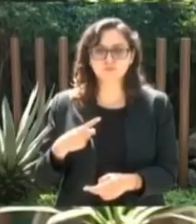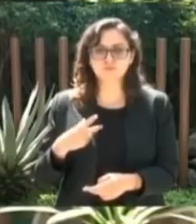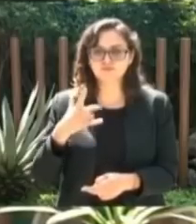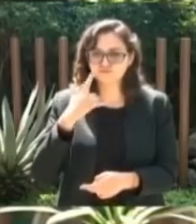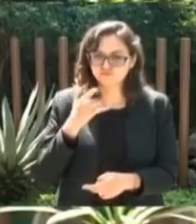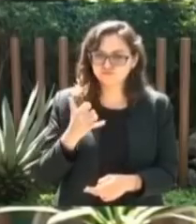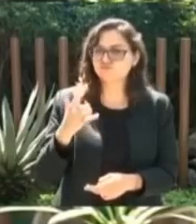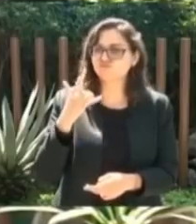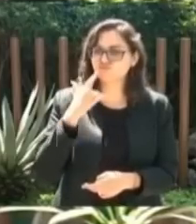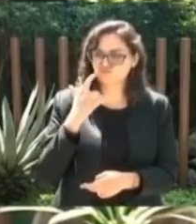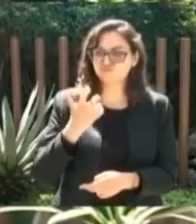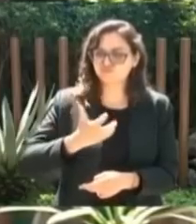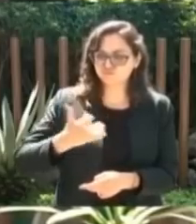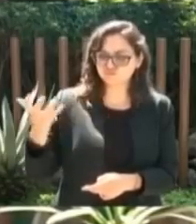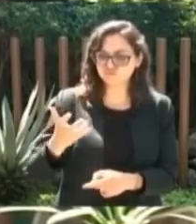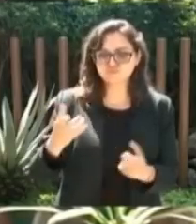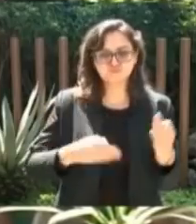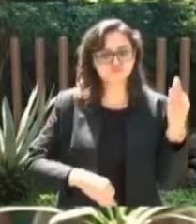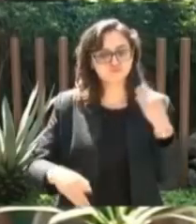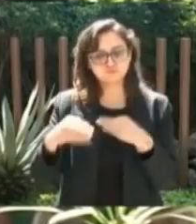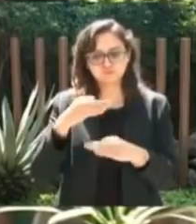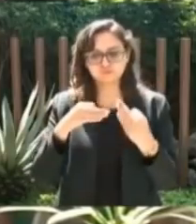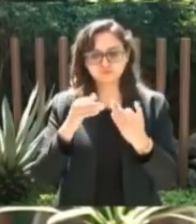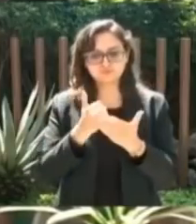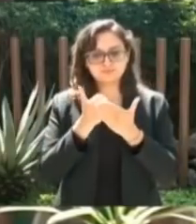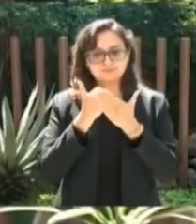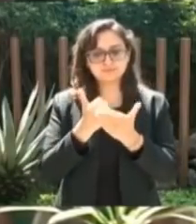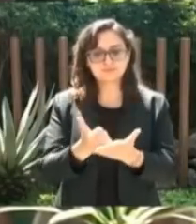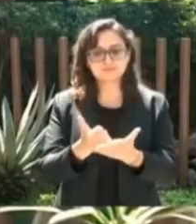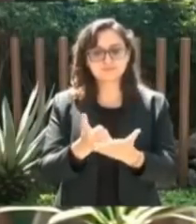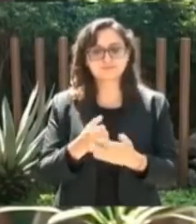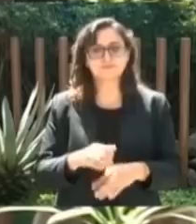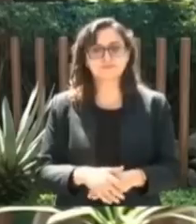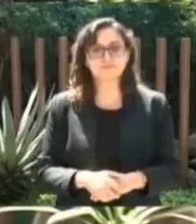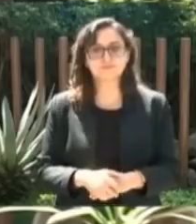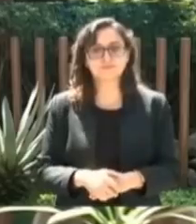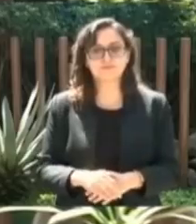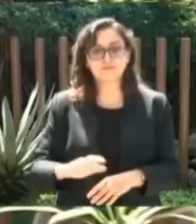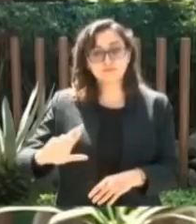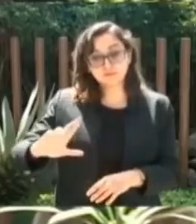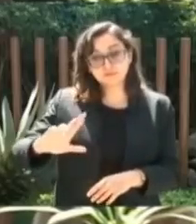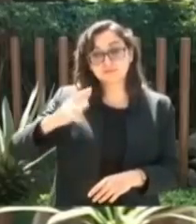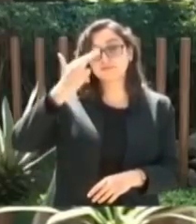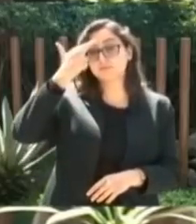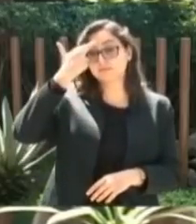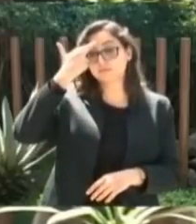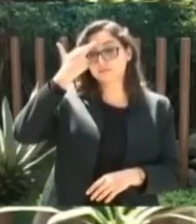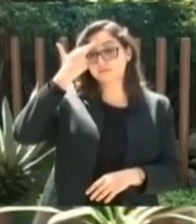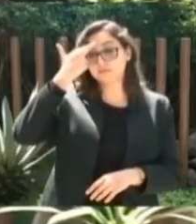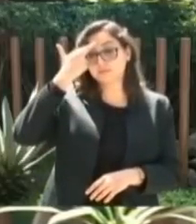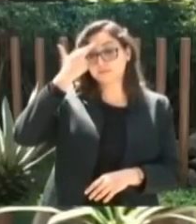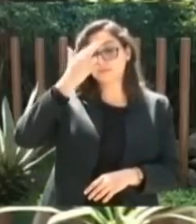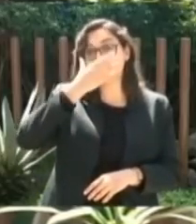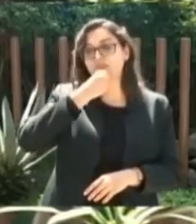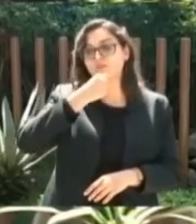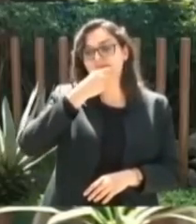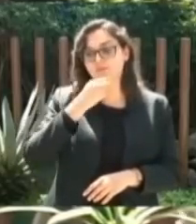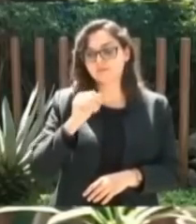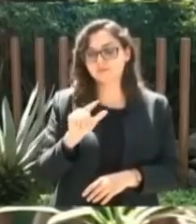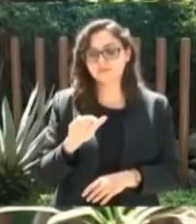de hacer y ayudar todos. No olvidemos también que Alfonso